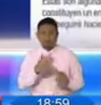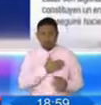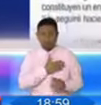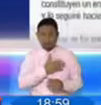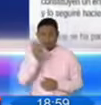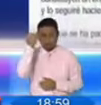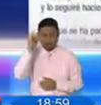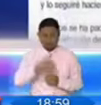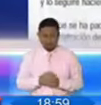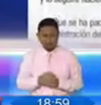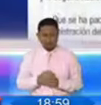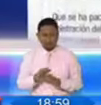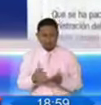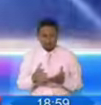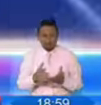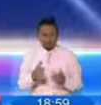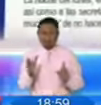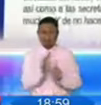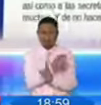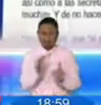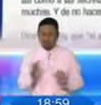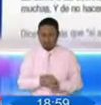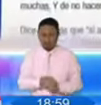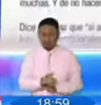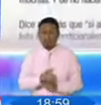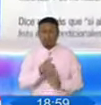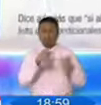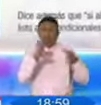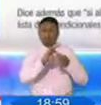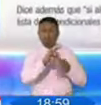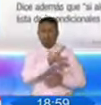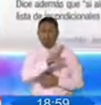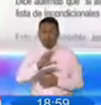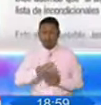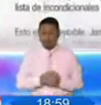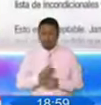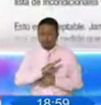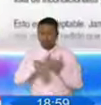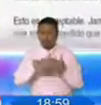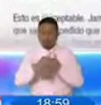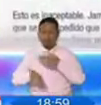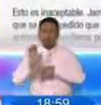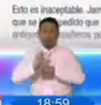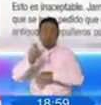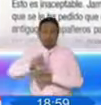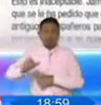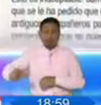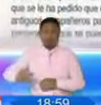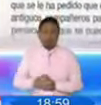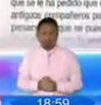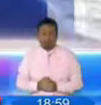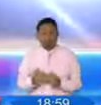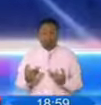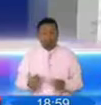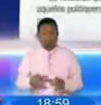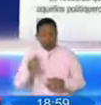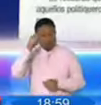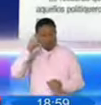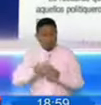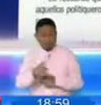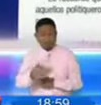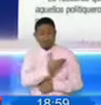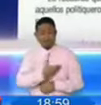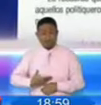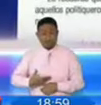que constituyen un engaño, no solo a Alianza País, sino a todo el pueblo ecuatoriano. Además, le recuerda al